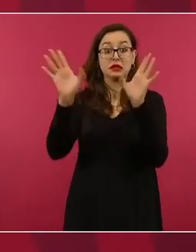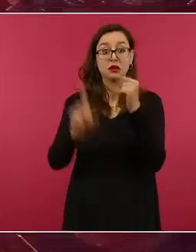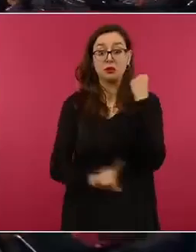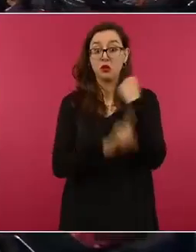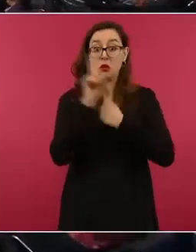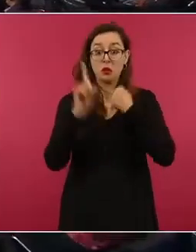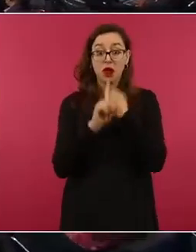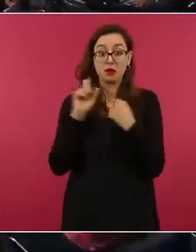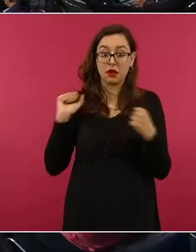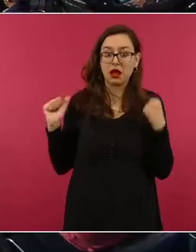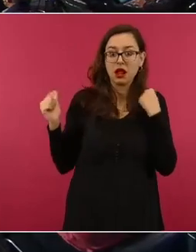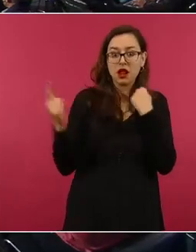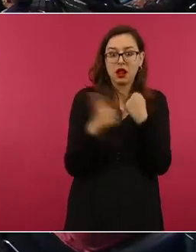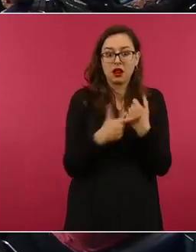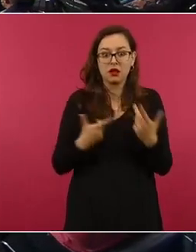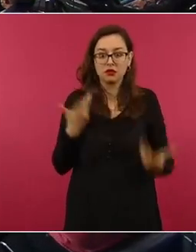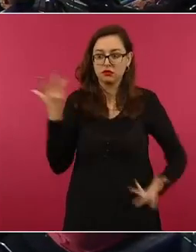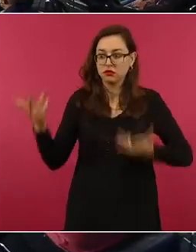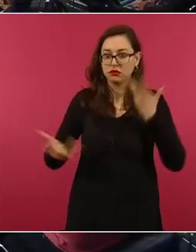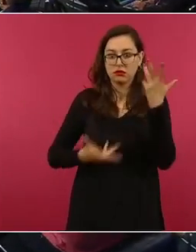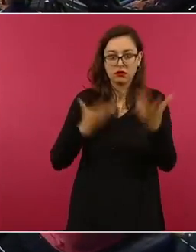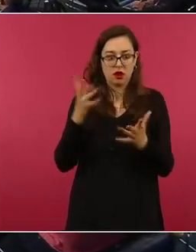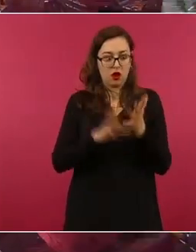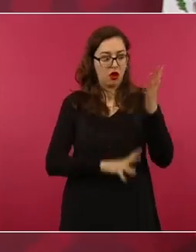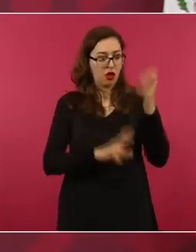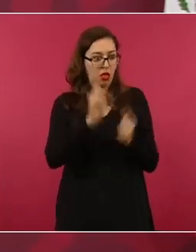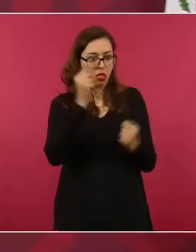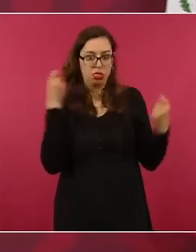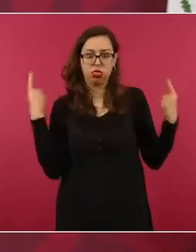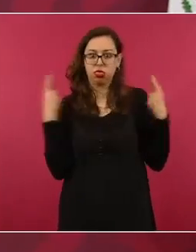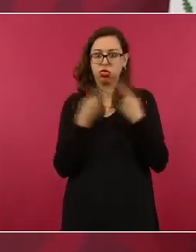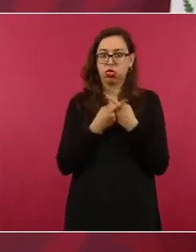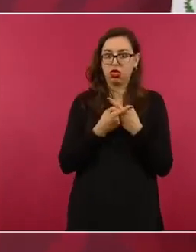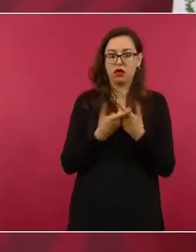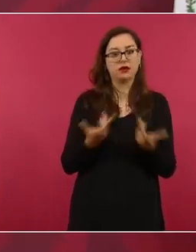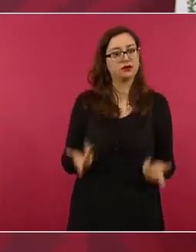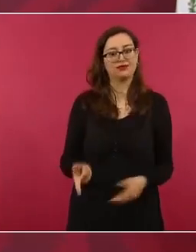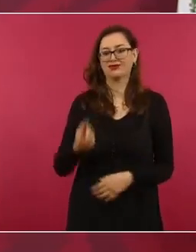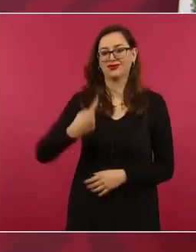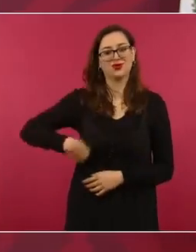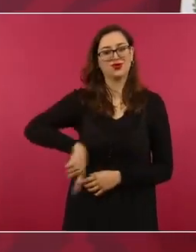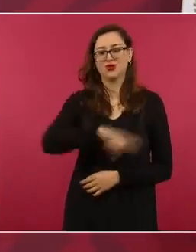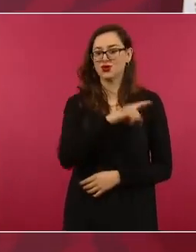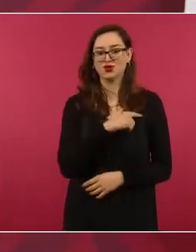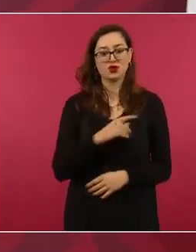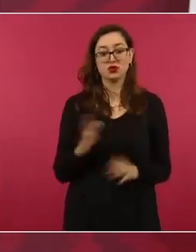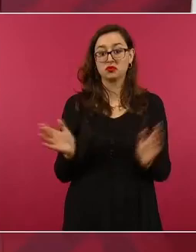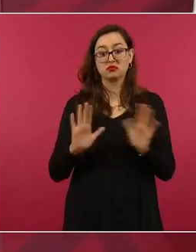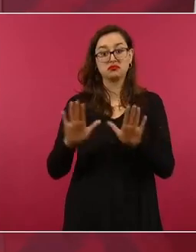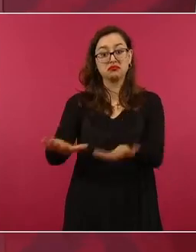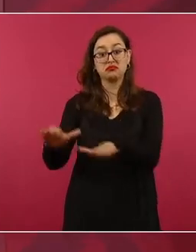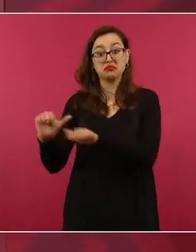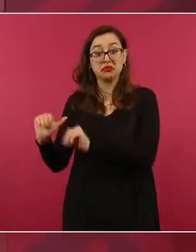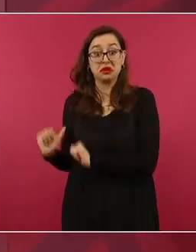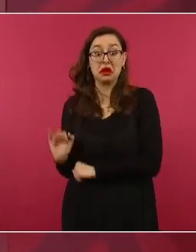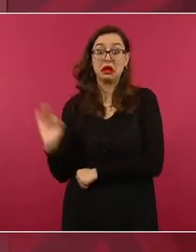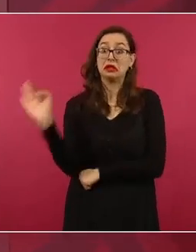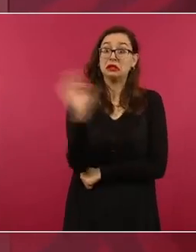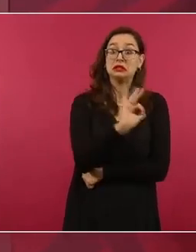que no lo podríamos nosotros permitir de ninguna manera. Es, no participan, no participan.